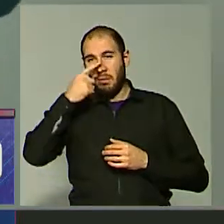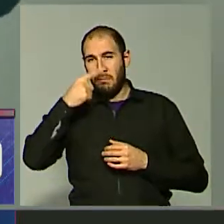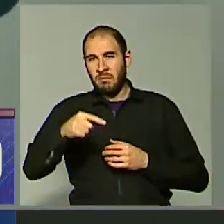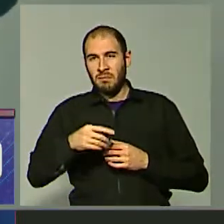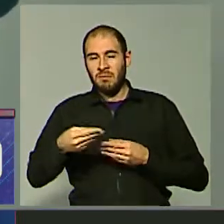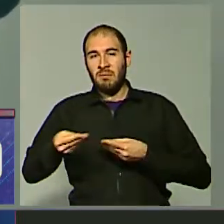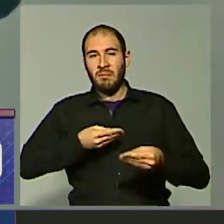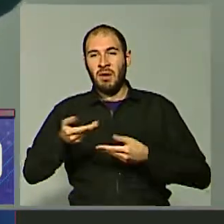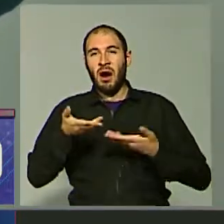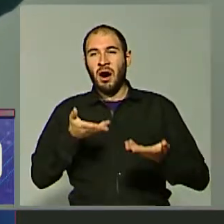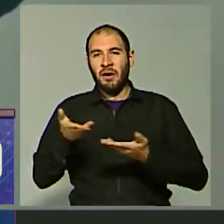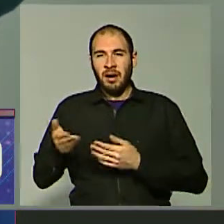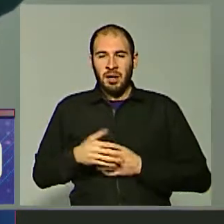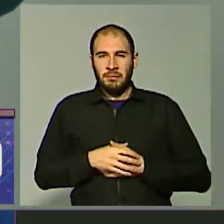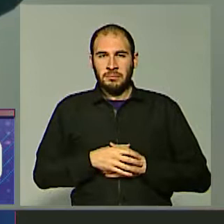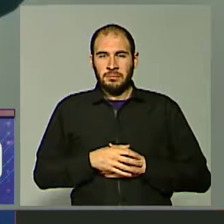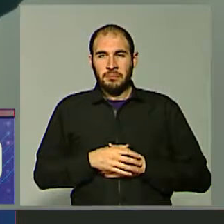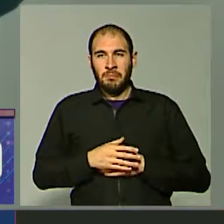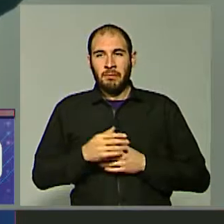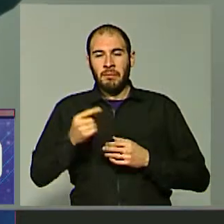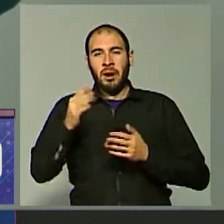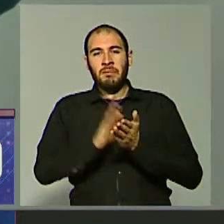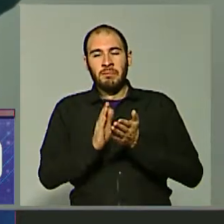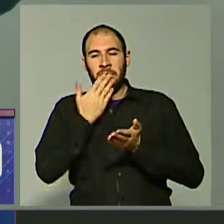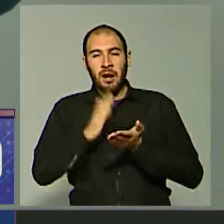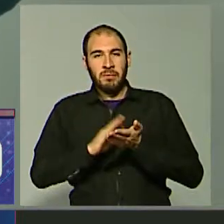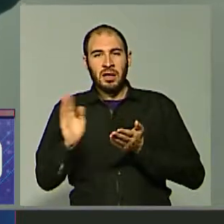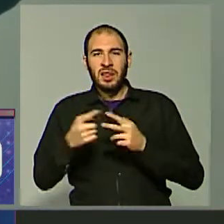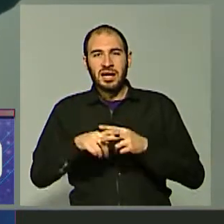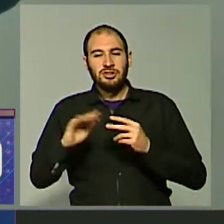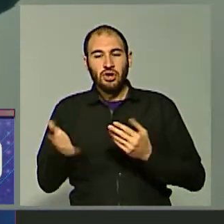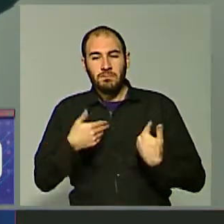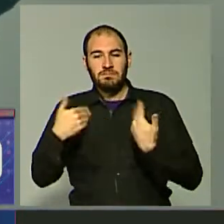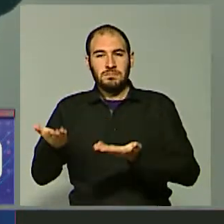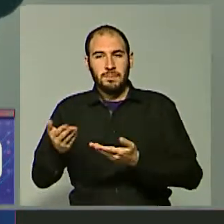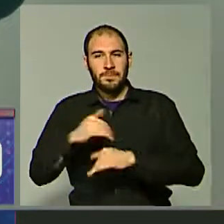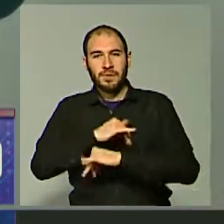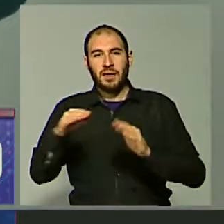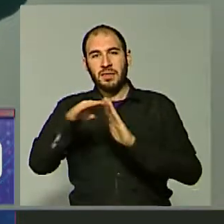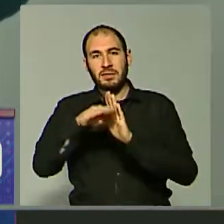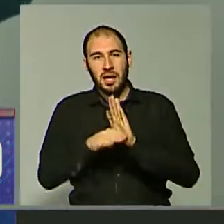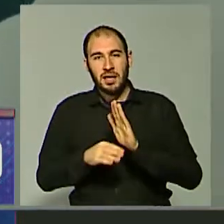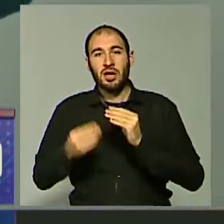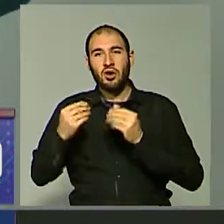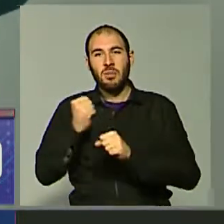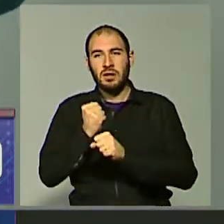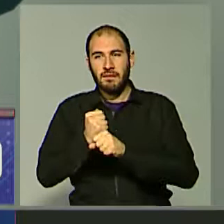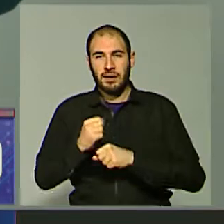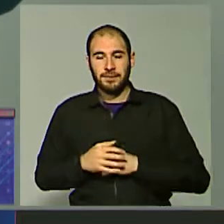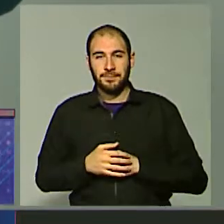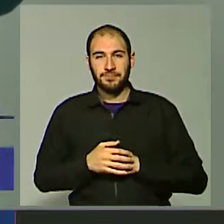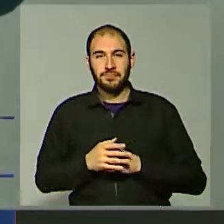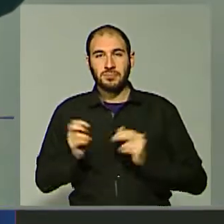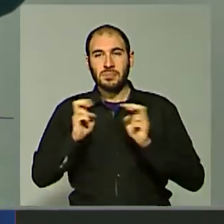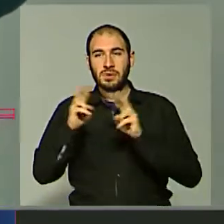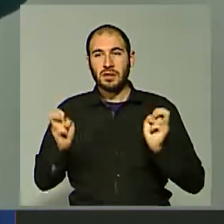las empresas oferentes de enviar toda la documentación técnica para dar a conocer detalles de cómo operan